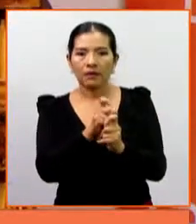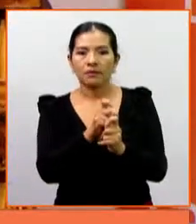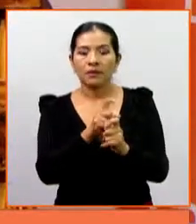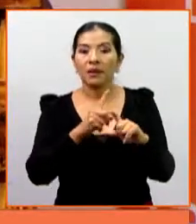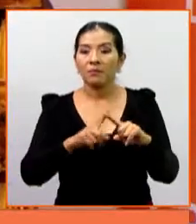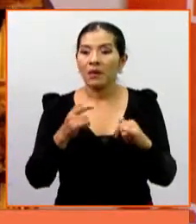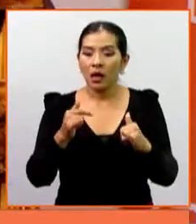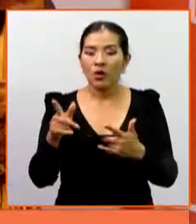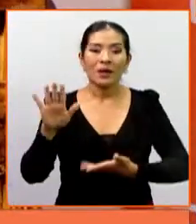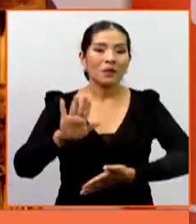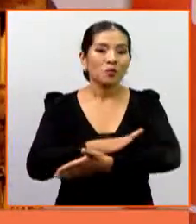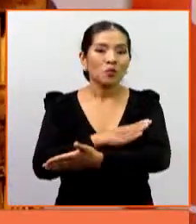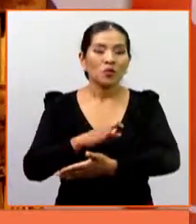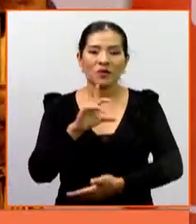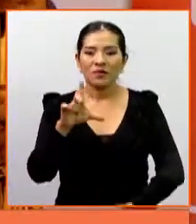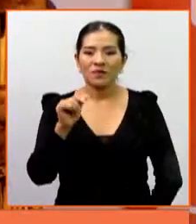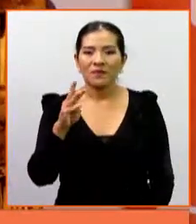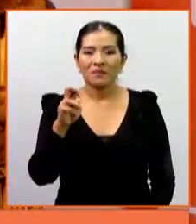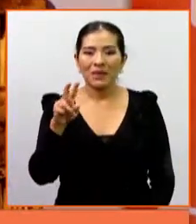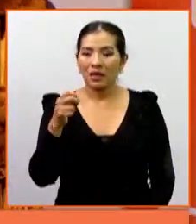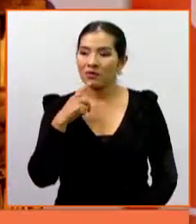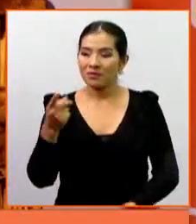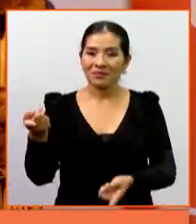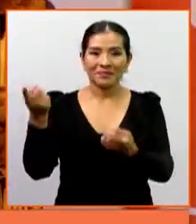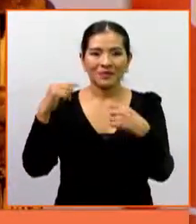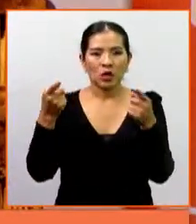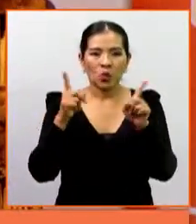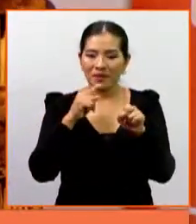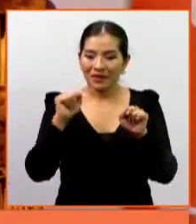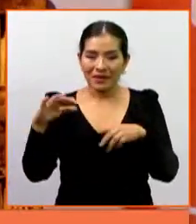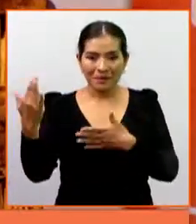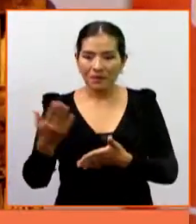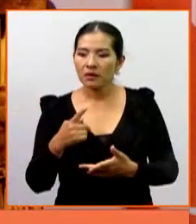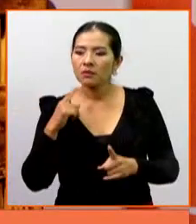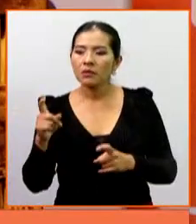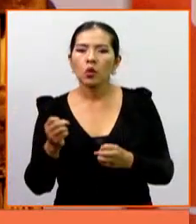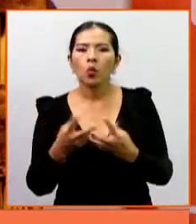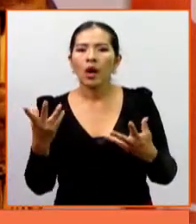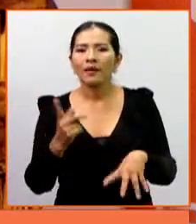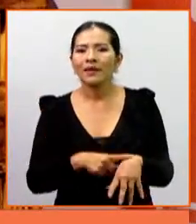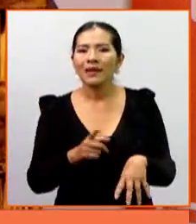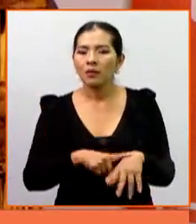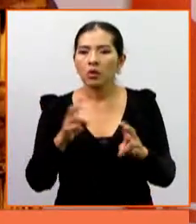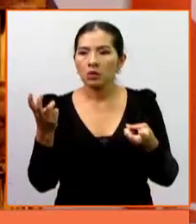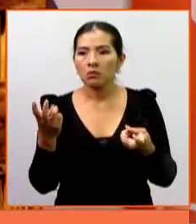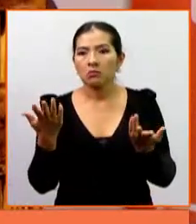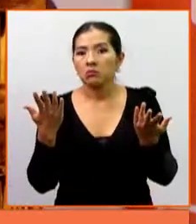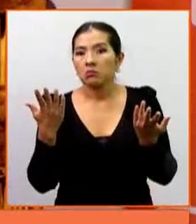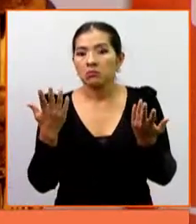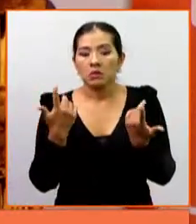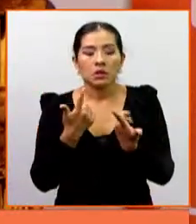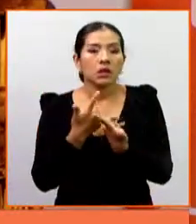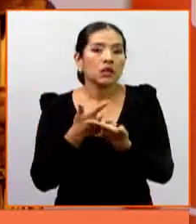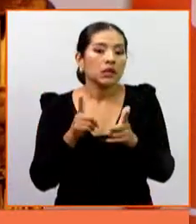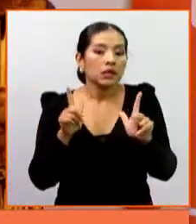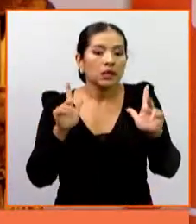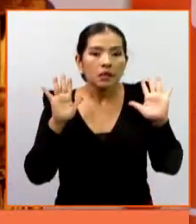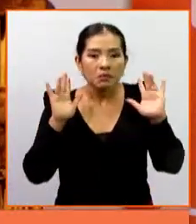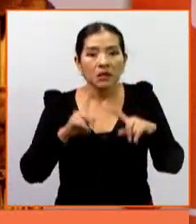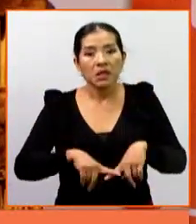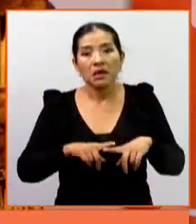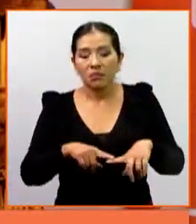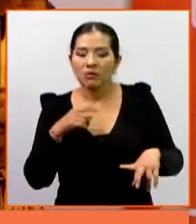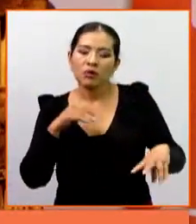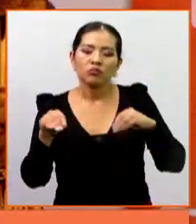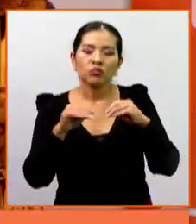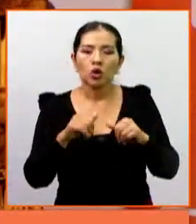de flamenco, cuando alguna vez hemos tenido aquí invitados de flamenco, yo les decía, ¿cuánto dura cada tema? Es libre, porque es la improvisación, claro. Es